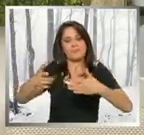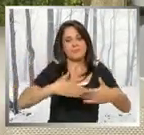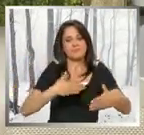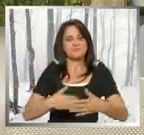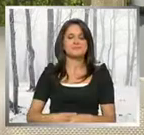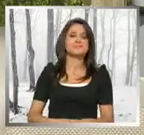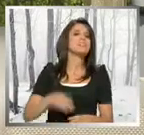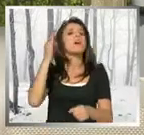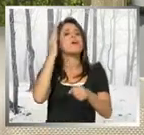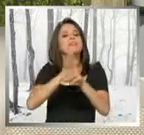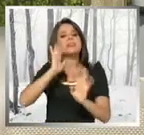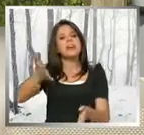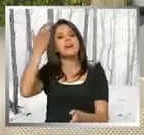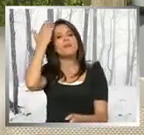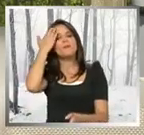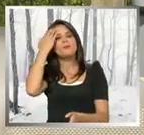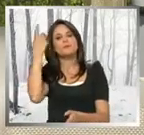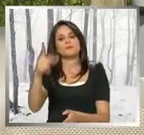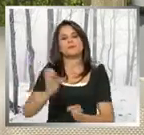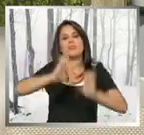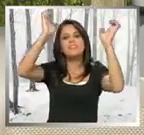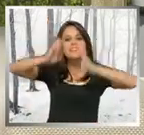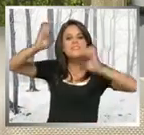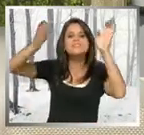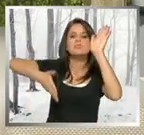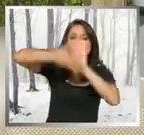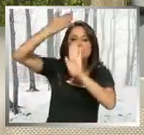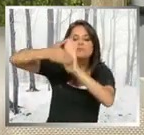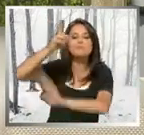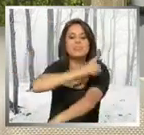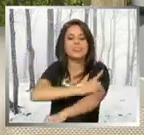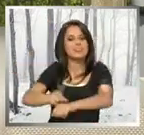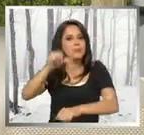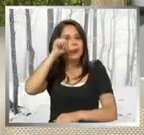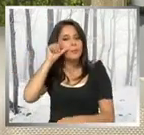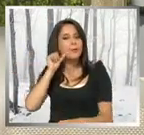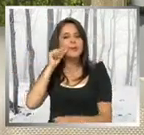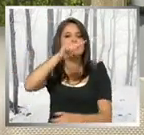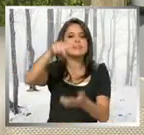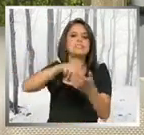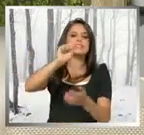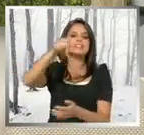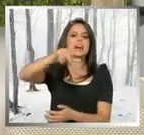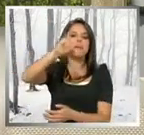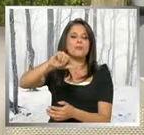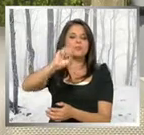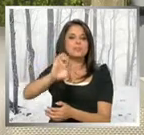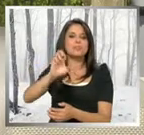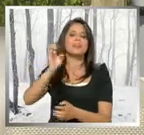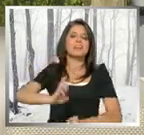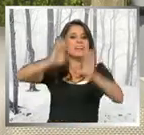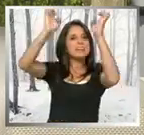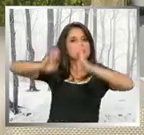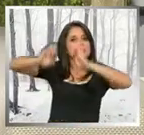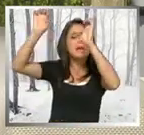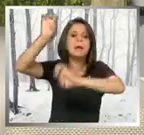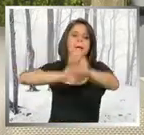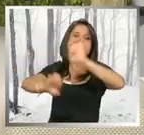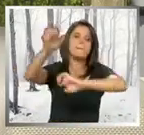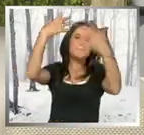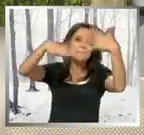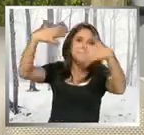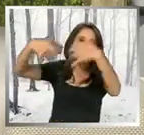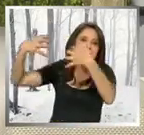tocó conocer un poco del presente, ¿no?, que tiene esa delegación, sobre todo en la colonia San José Insurgentes, en edificios corporativos, en